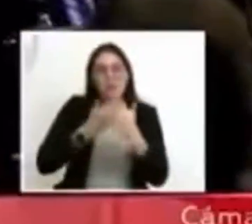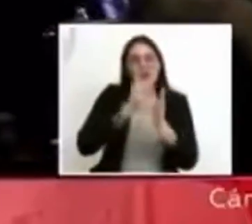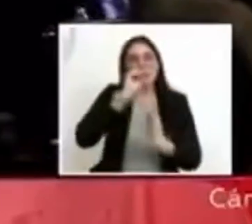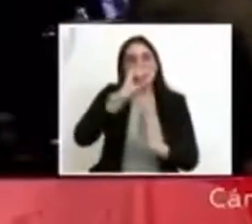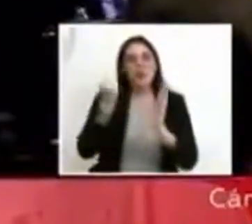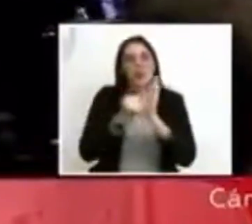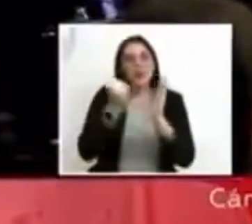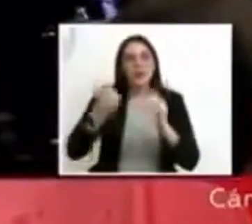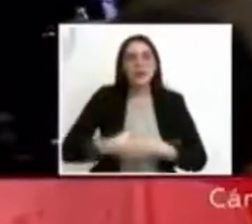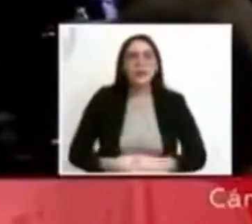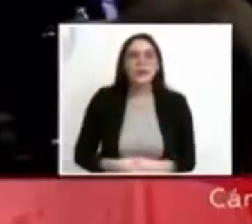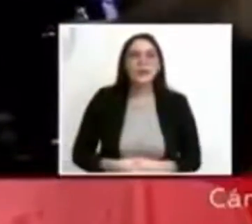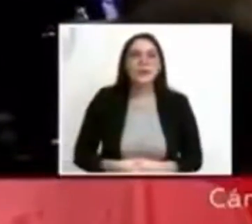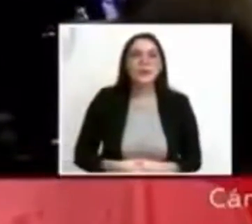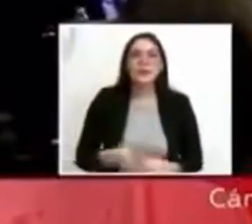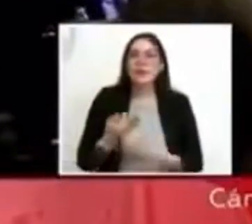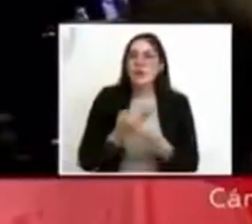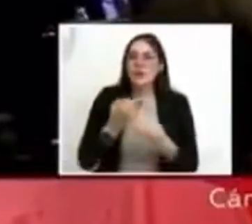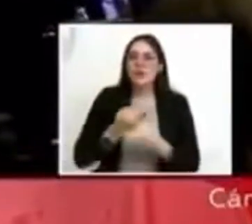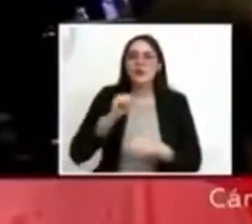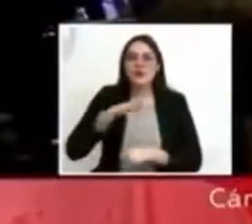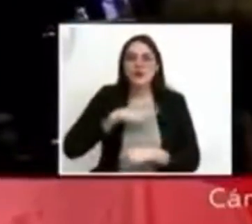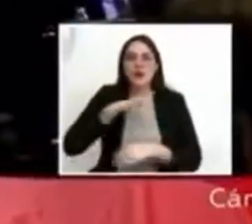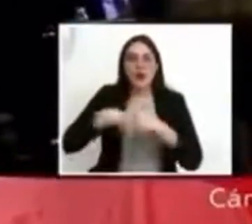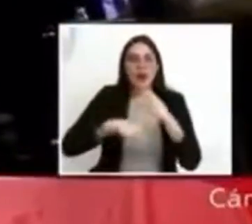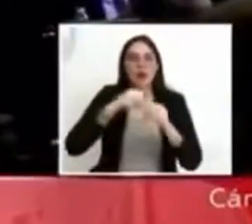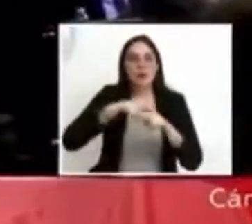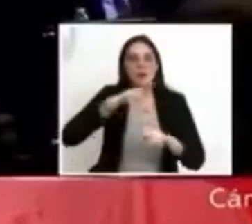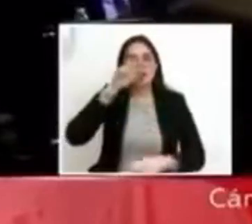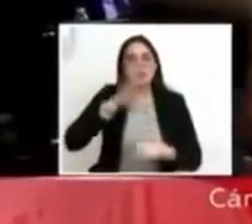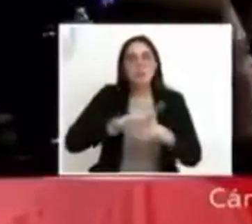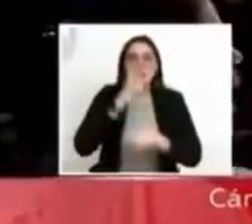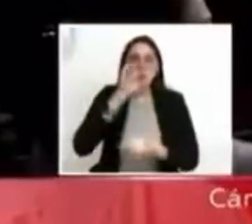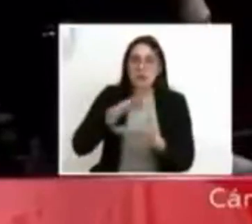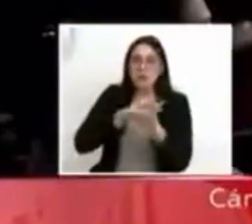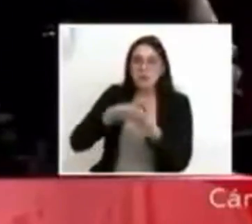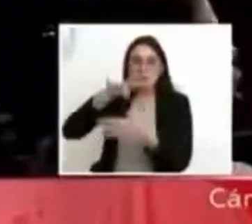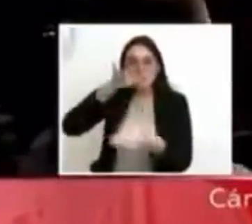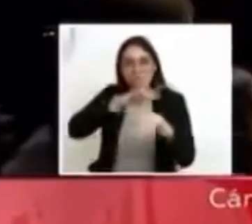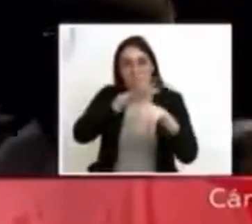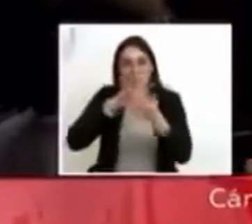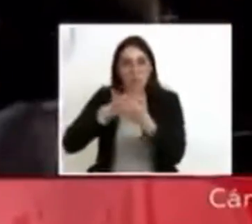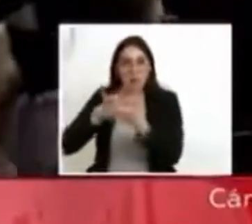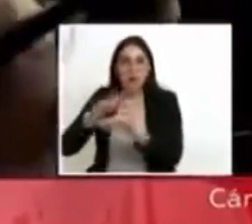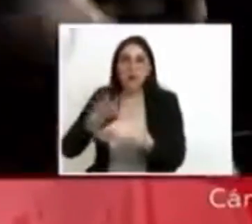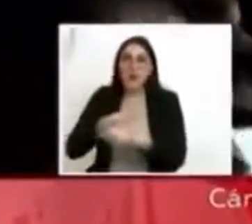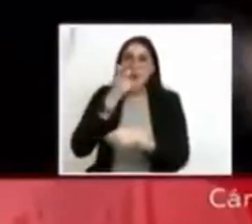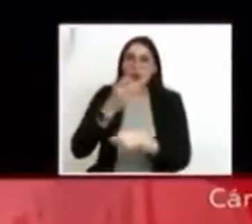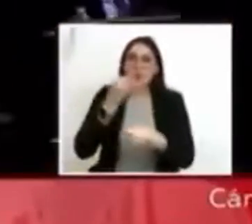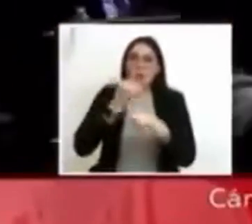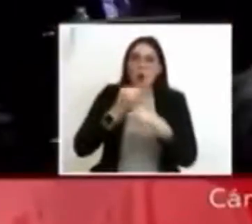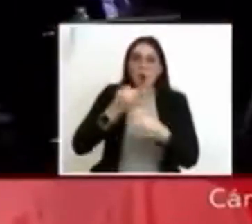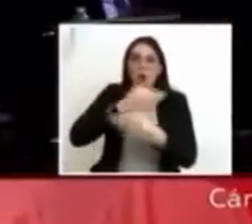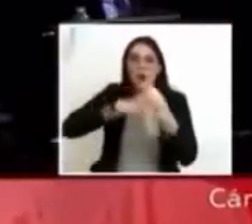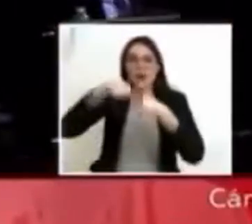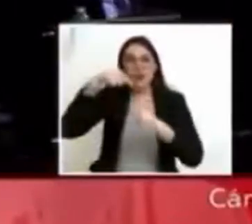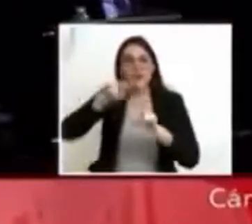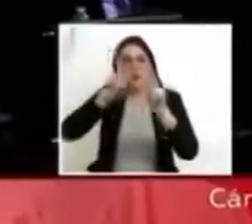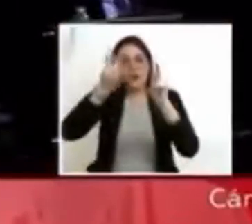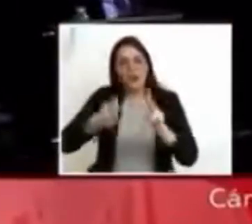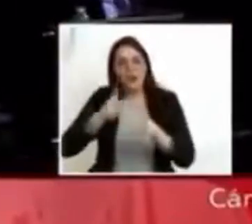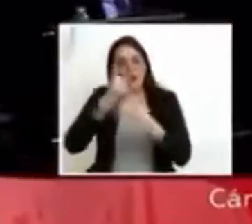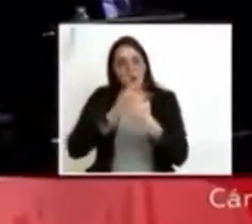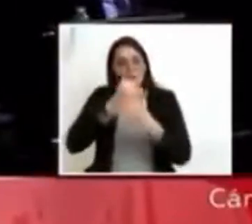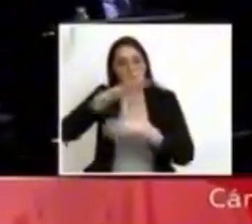artículo 96 de la Constitución para que jueces, magistrados y ministros de la Suprema Corte de Justicia de la Nación sean